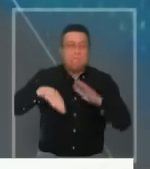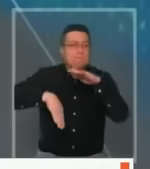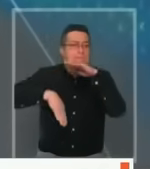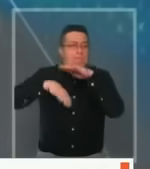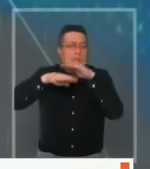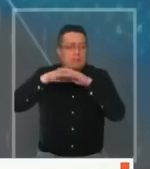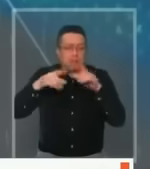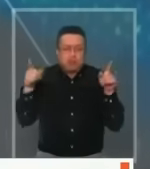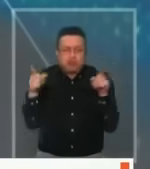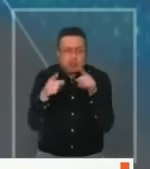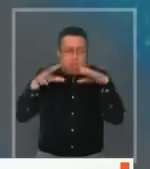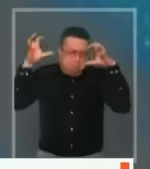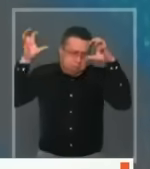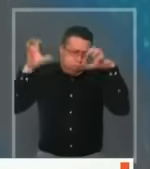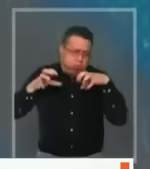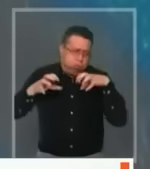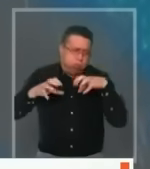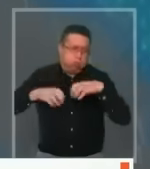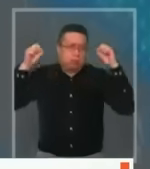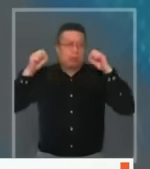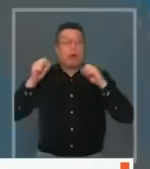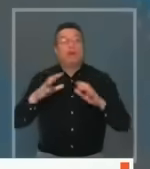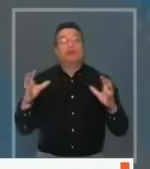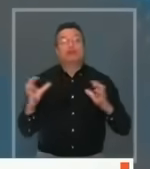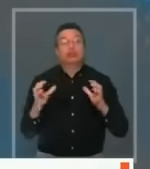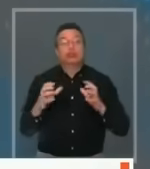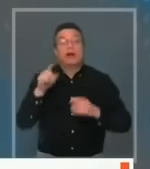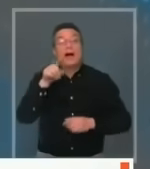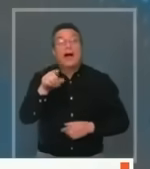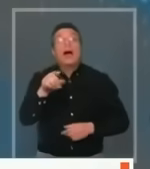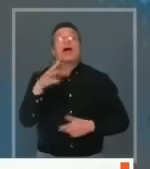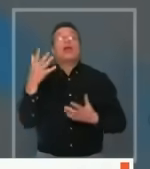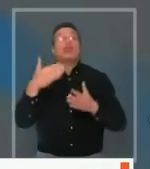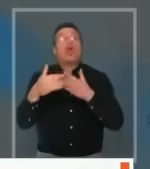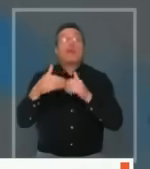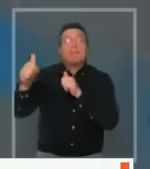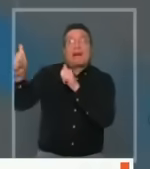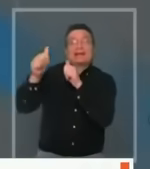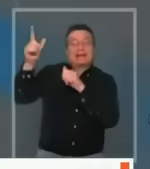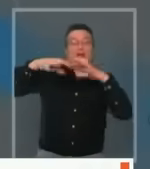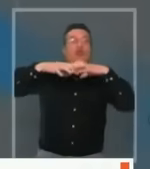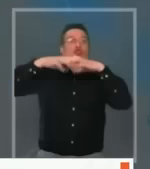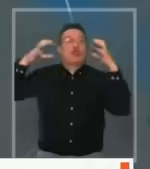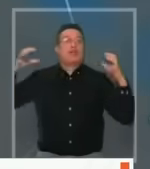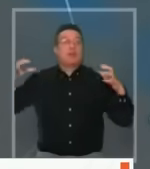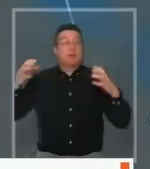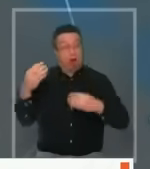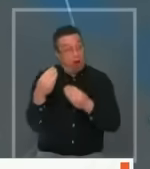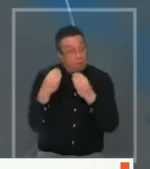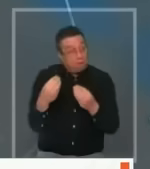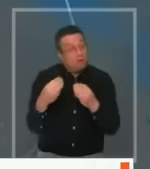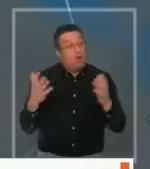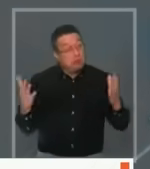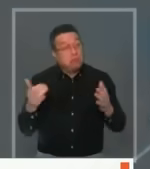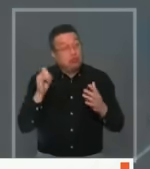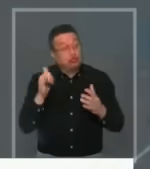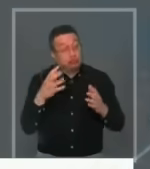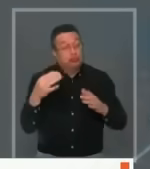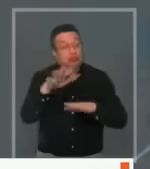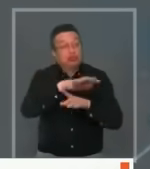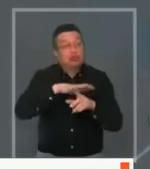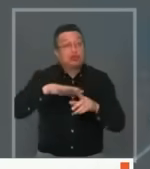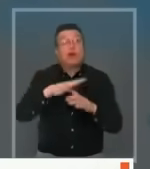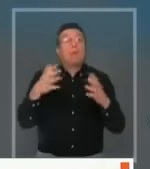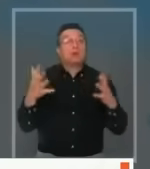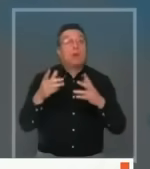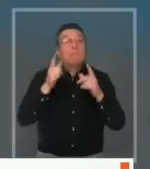corto tiempo. Y si te fijas, estas concentraciones son principalmente en cordillera, lo que es una buena noticia dentro de todo el contexto, que igualmente